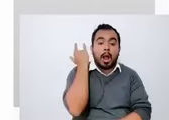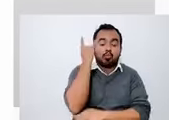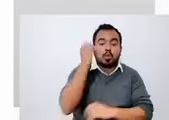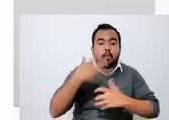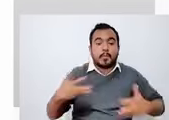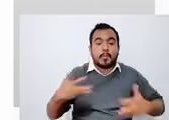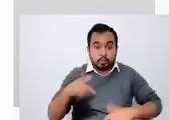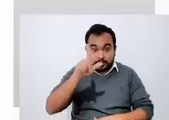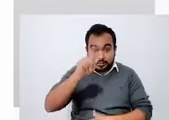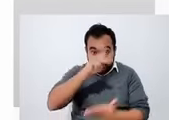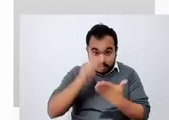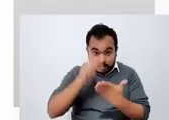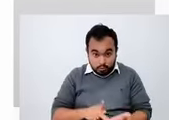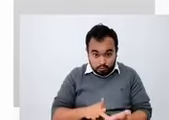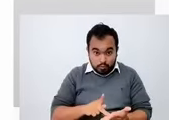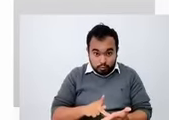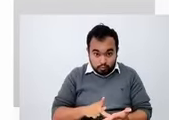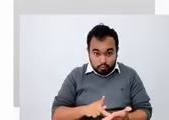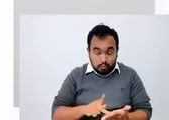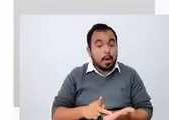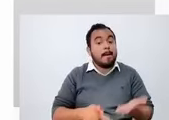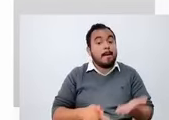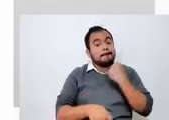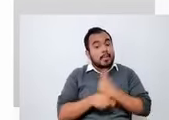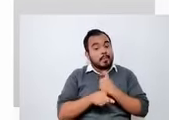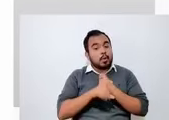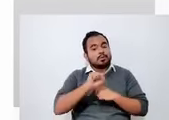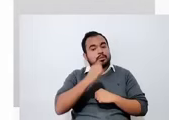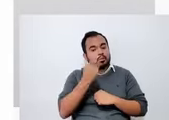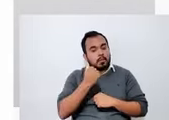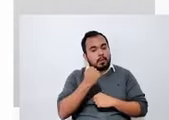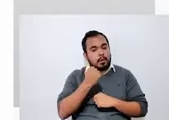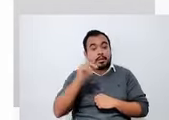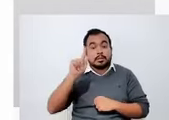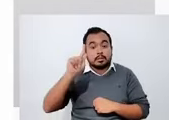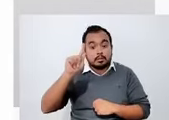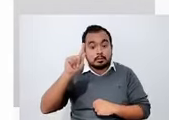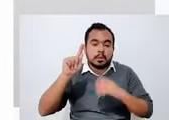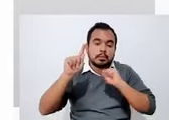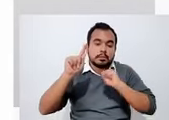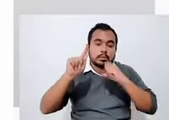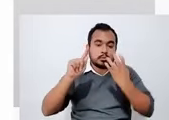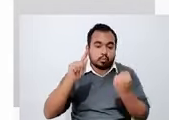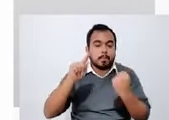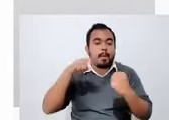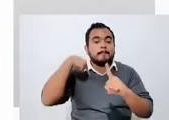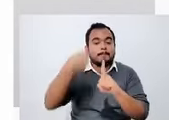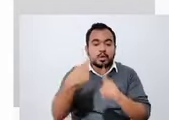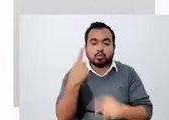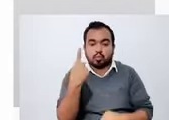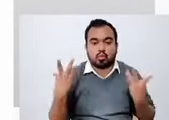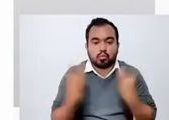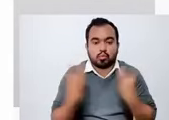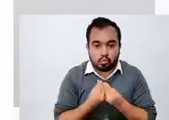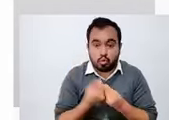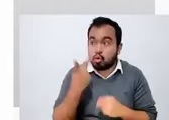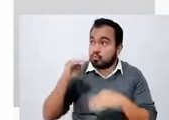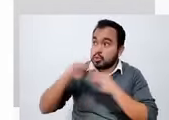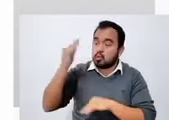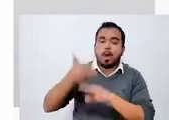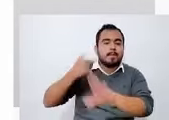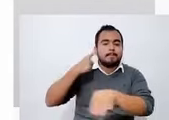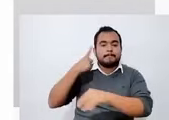kilos sin pesar 69. Para pesar 70 kilos tienes que pesar 69 más 1. Nadie puede medir 2 metros sin medir 1,95.